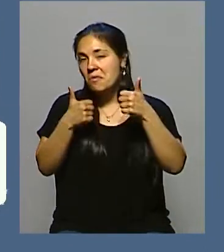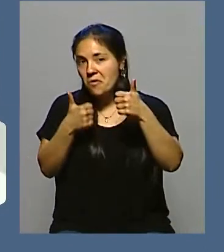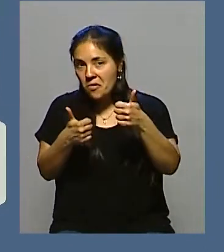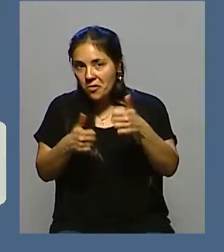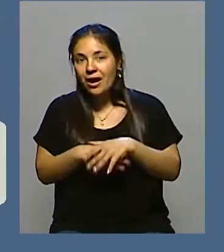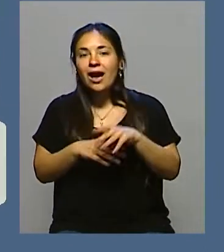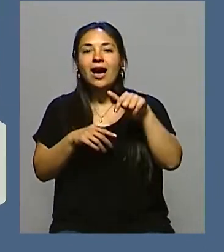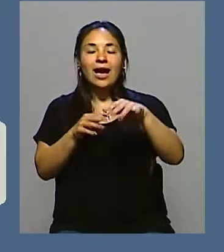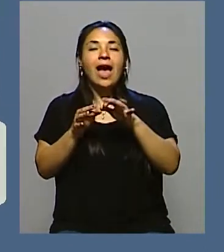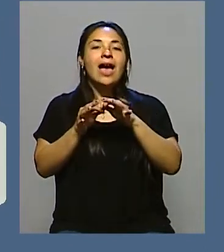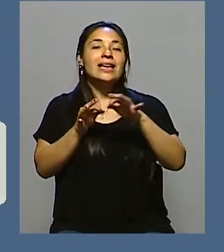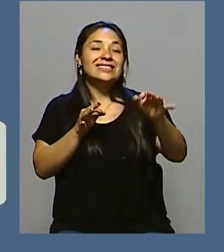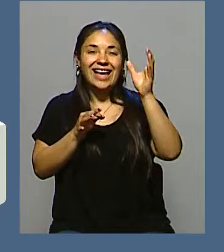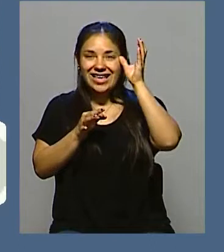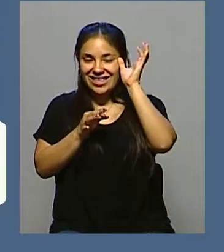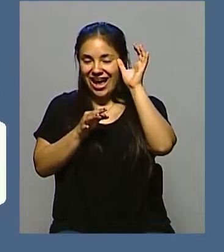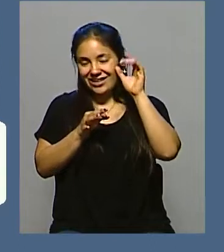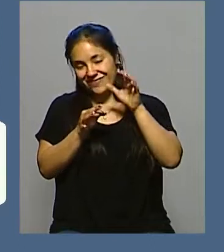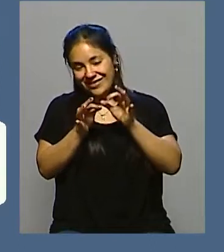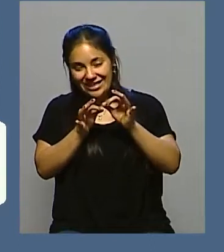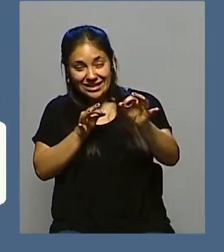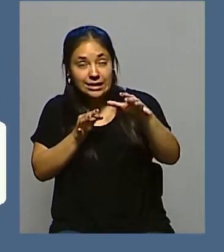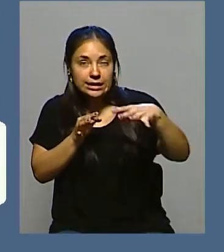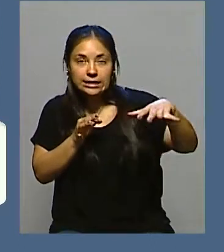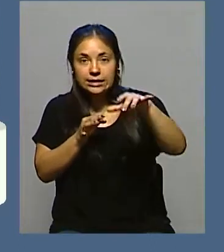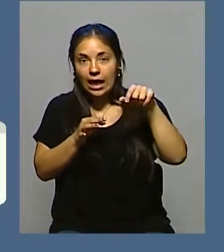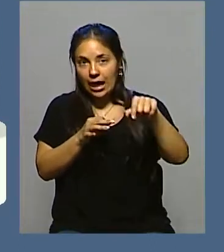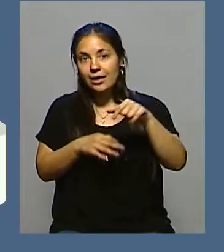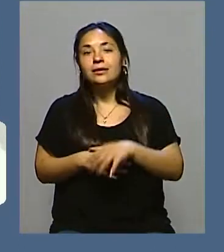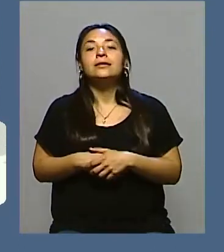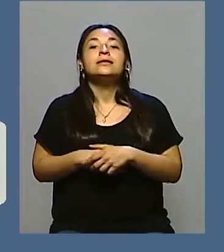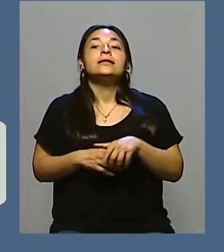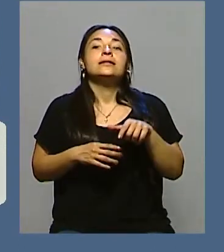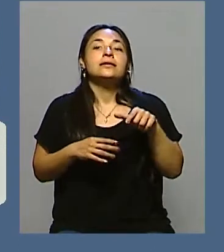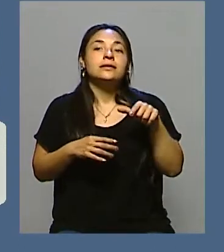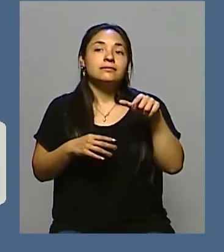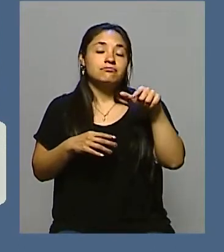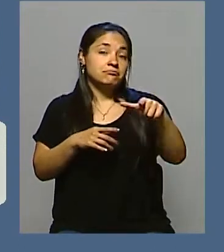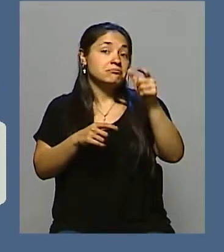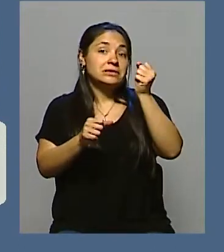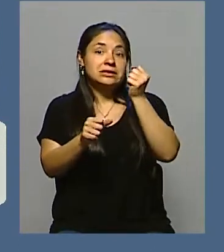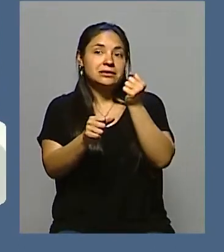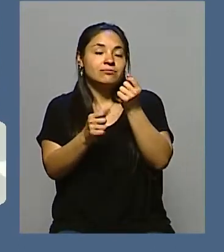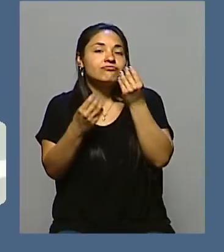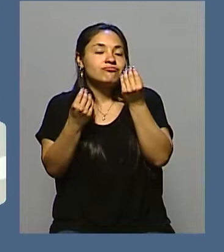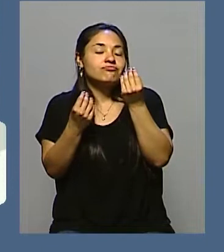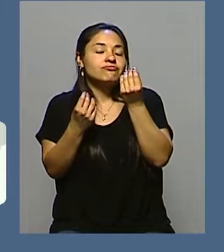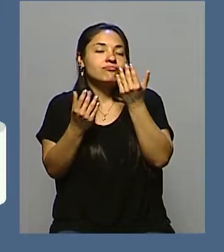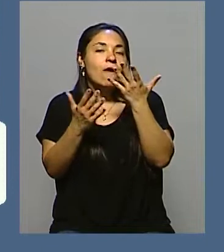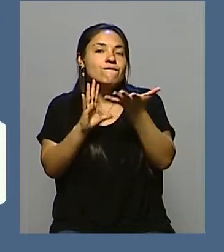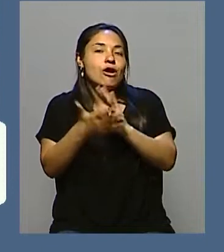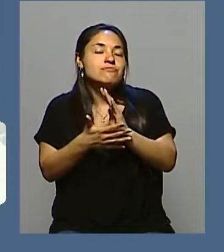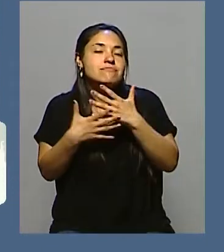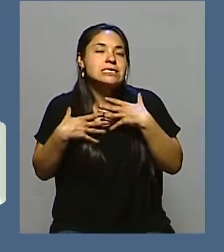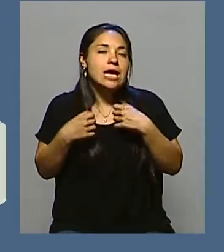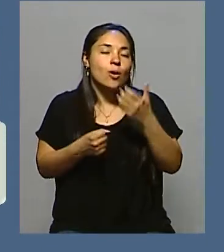en la isla de Ischia actualmente porque estoy haciendo una, digamos, asicuración a base de baños